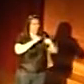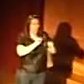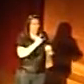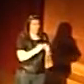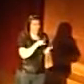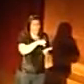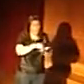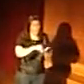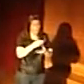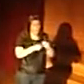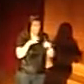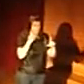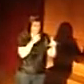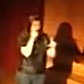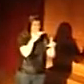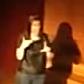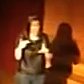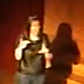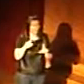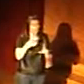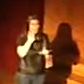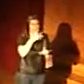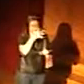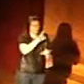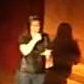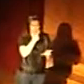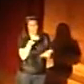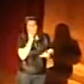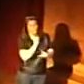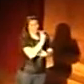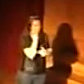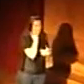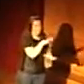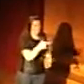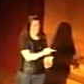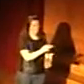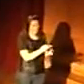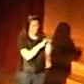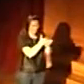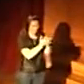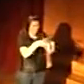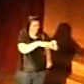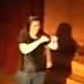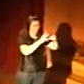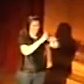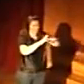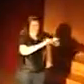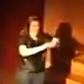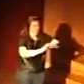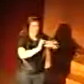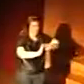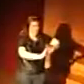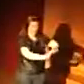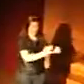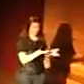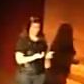estas estos cuadros de denuncia de cómo estaban eh el estado en que se encontraba el claustro de San Juan de Los Reyes